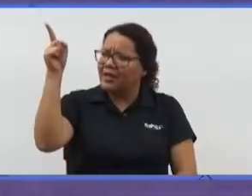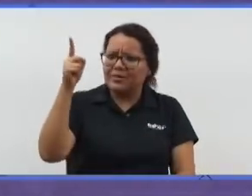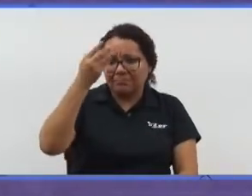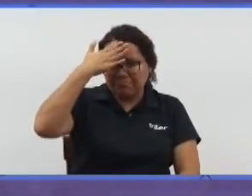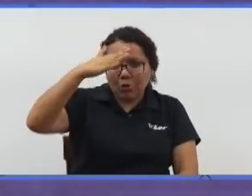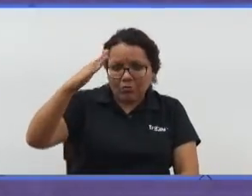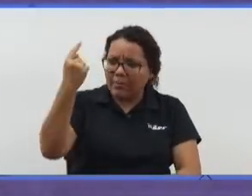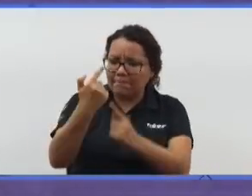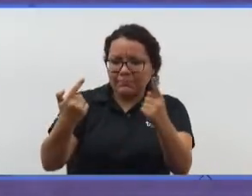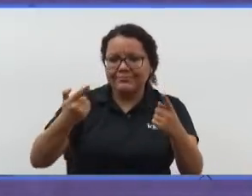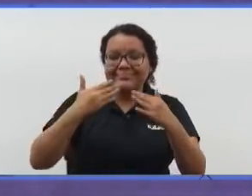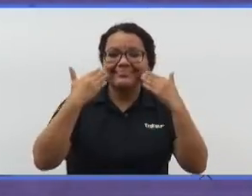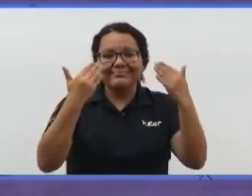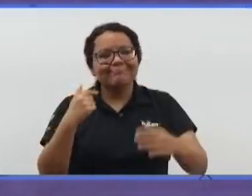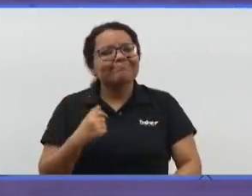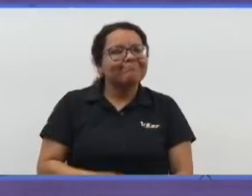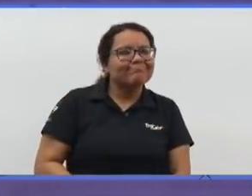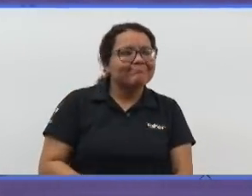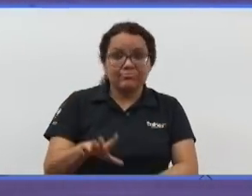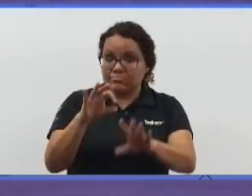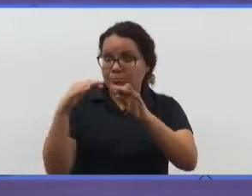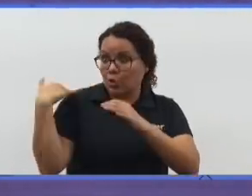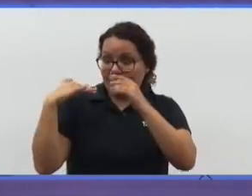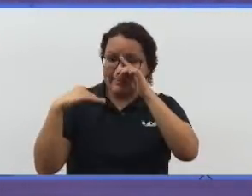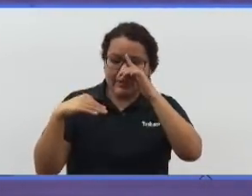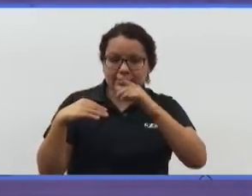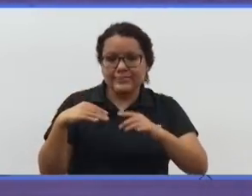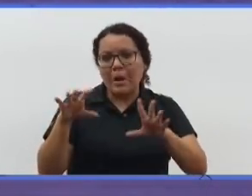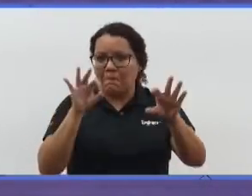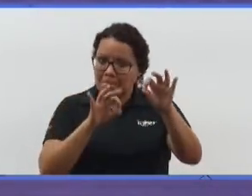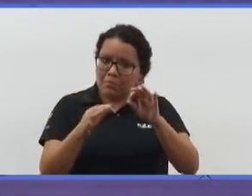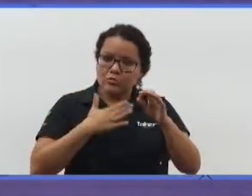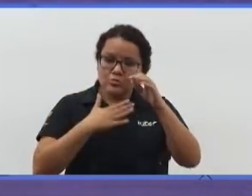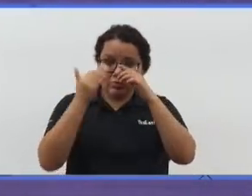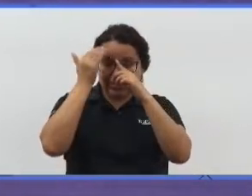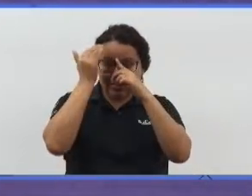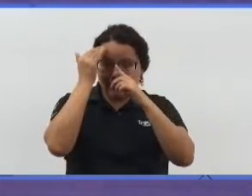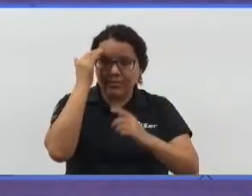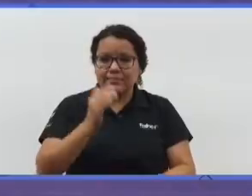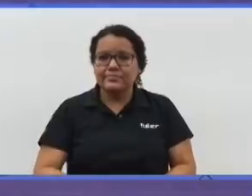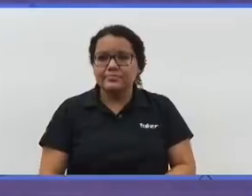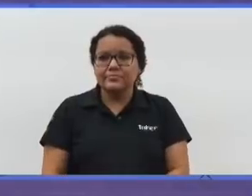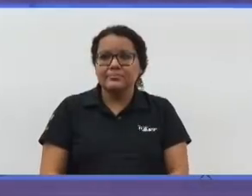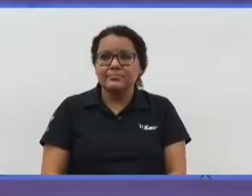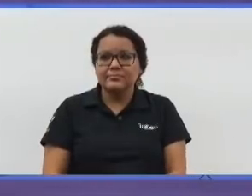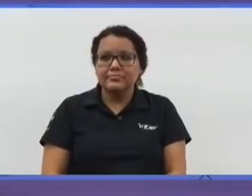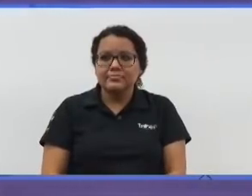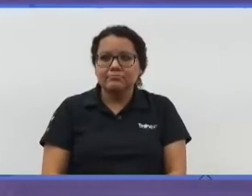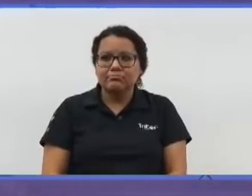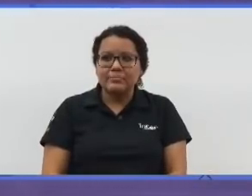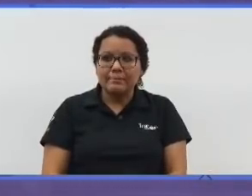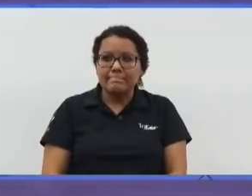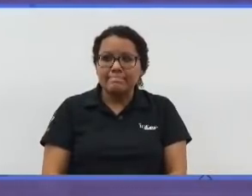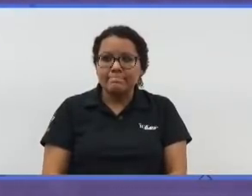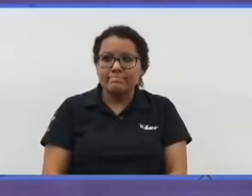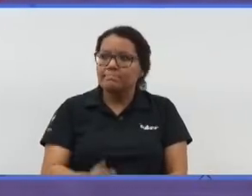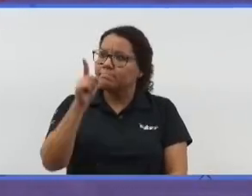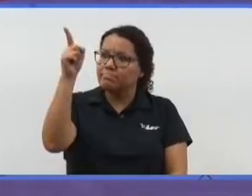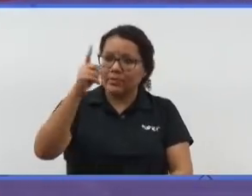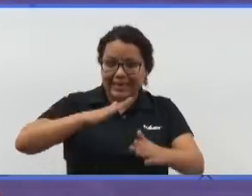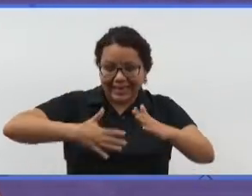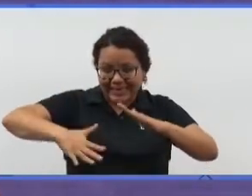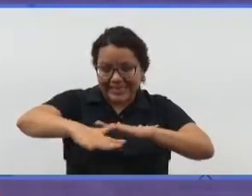y aquellos que han tenido esa experiencia siendo han tenido vayan es maravilloso a ver ver a los cristianos en esa isla maravillosa